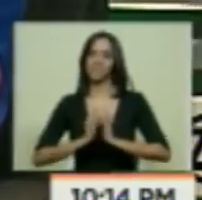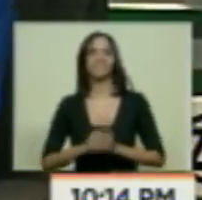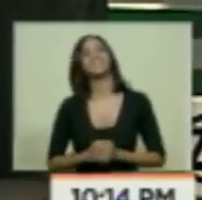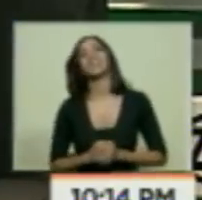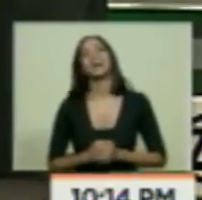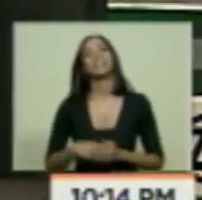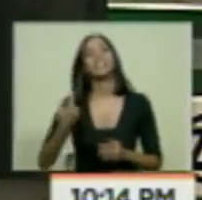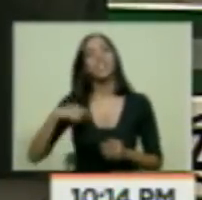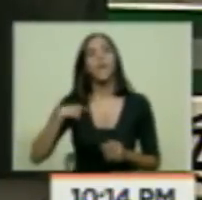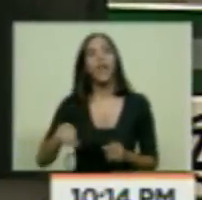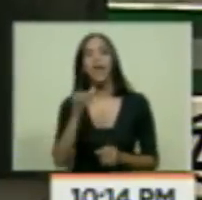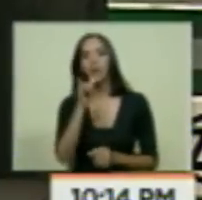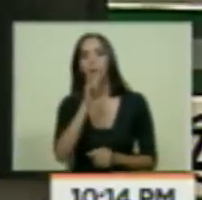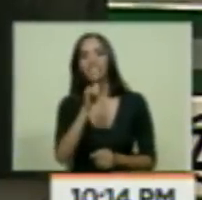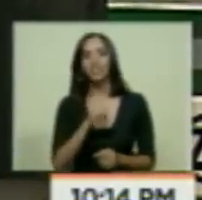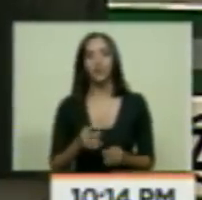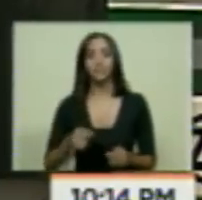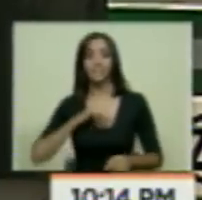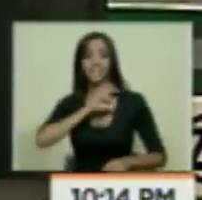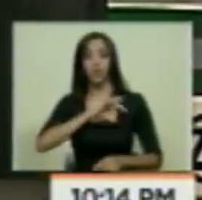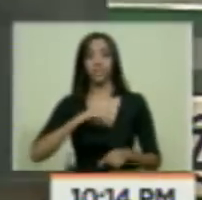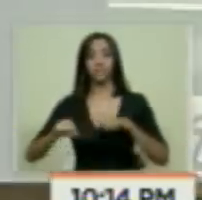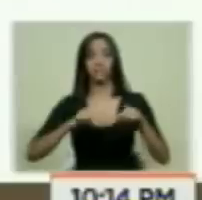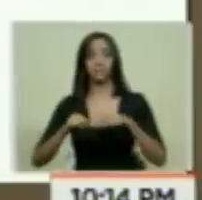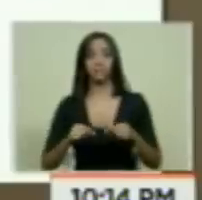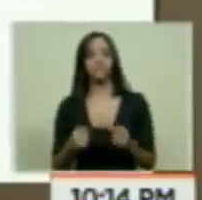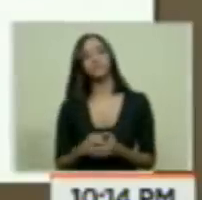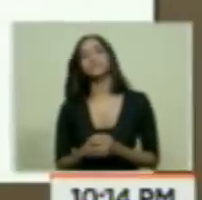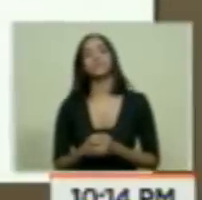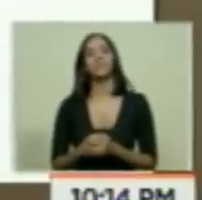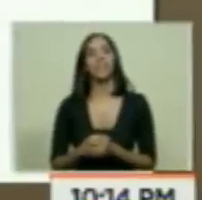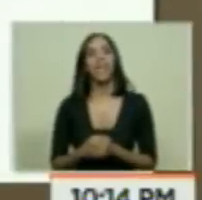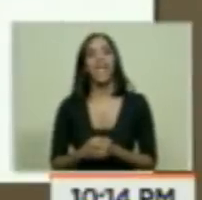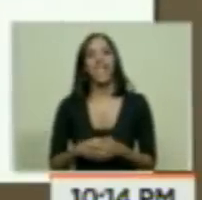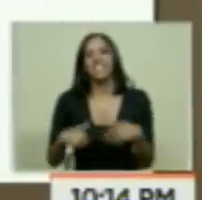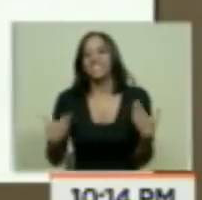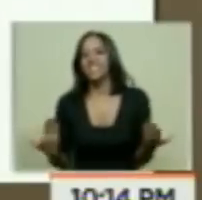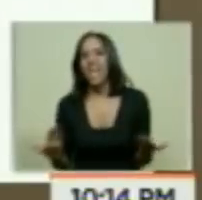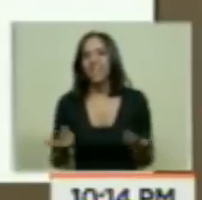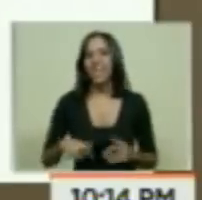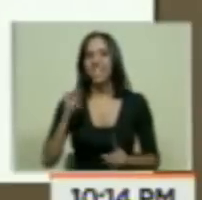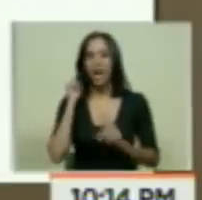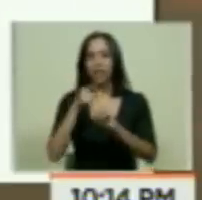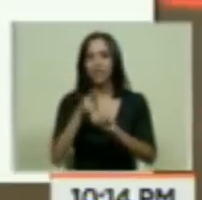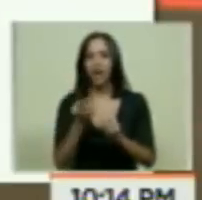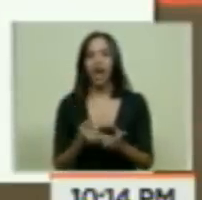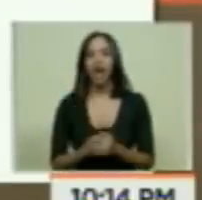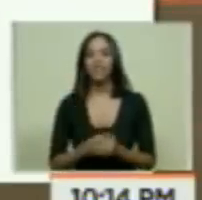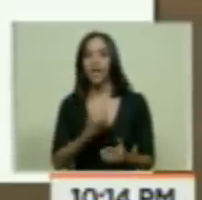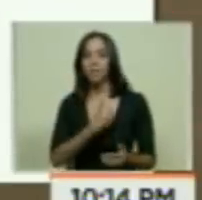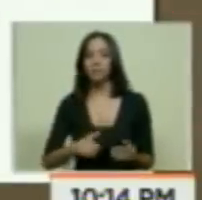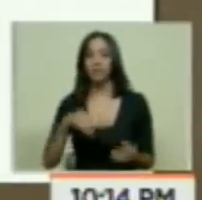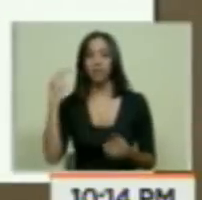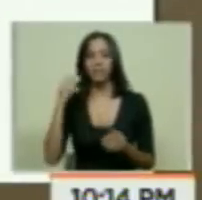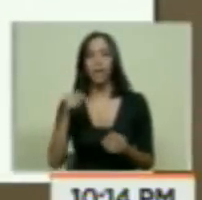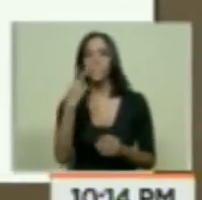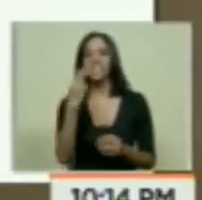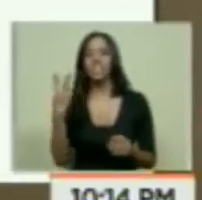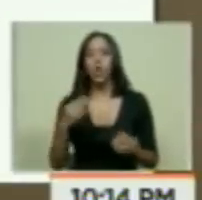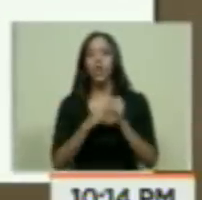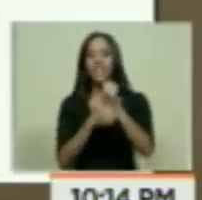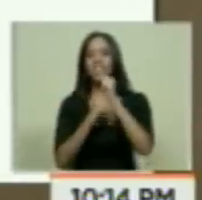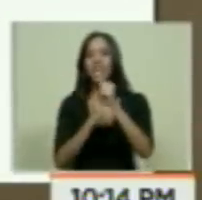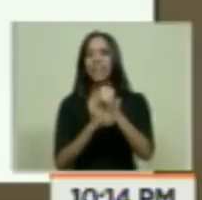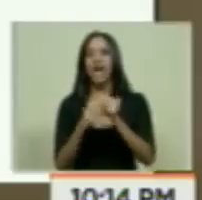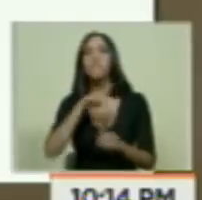Tenemos la siguiente noticia, señor director, y vamos con la siguiente noticia. Y es que desde la llegada de Duque, 22 líderes sociales han sido asesinados